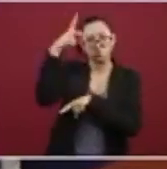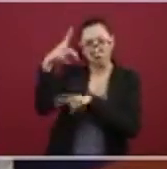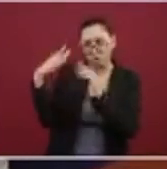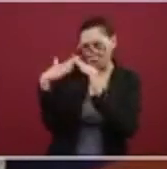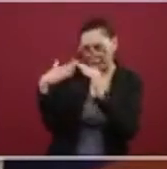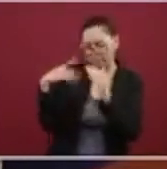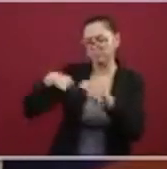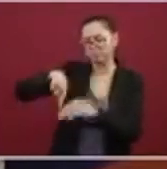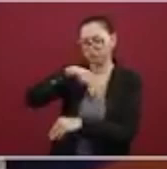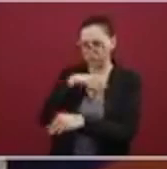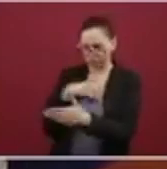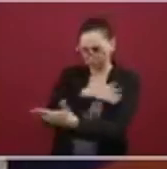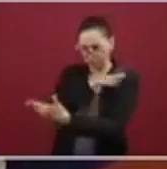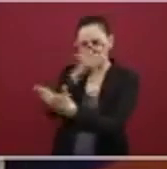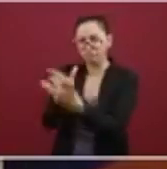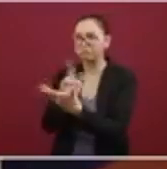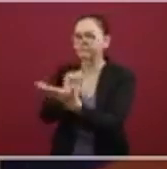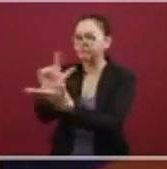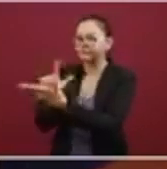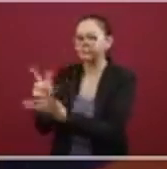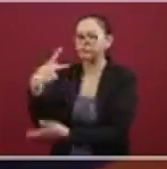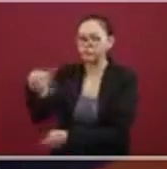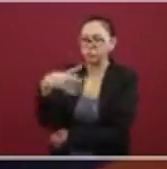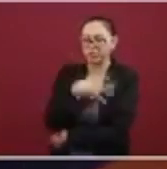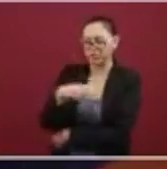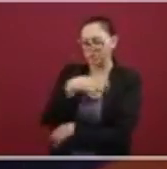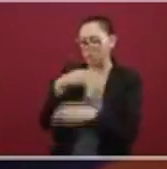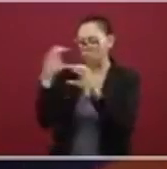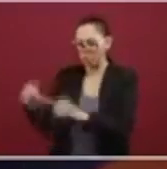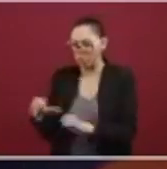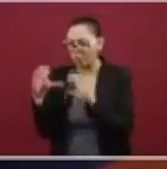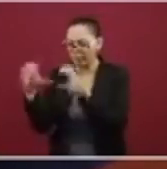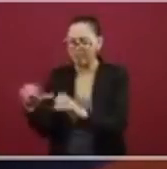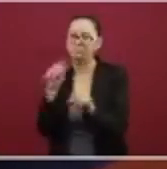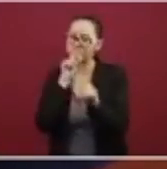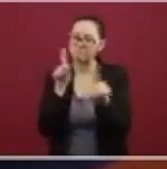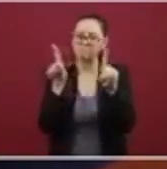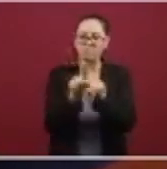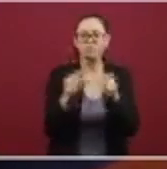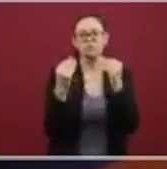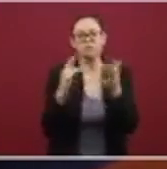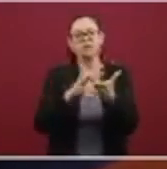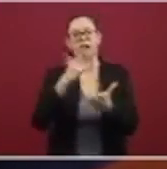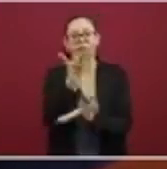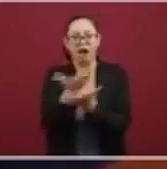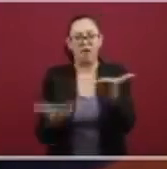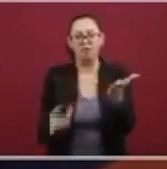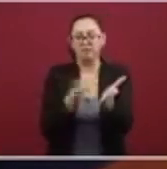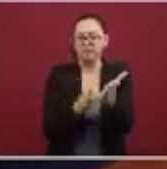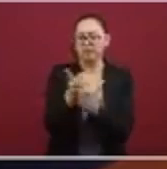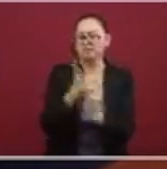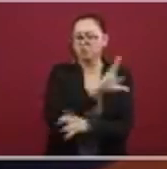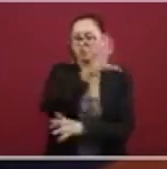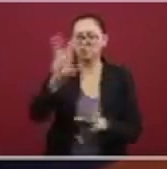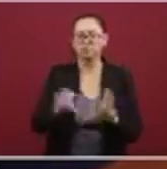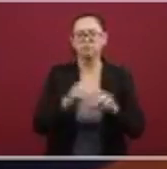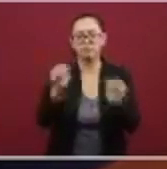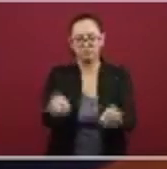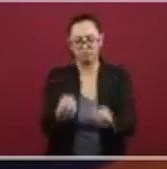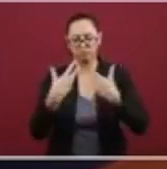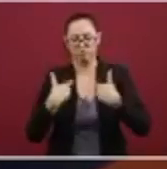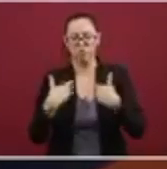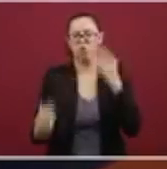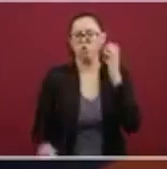de ellos y de sus hijos. Muchas gracias, y pues ahora ya podemos gozar de nuestros derechos plenamente con la